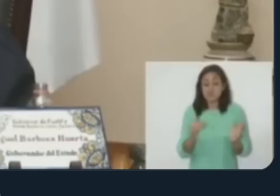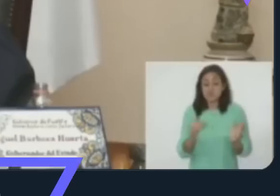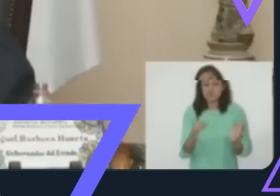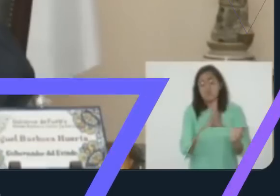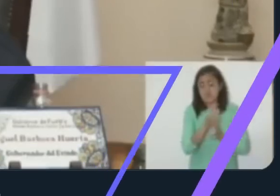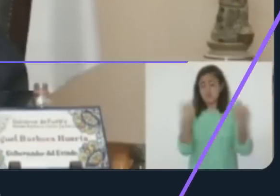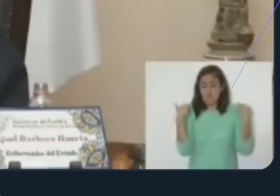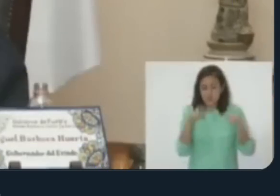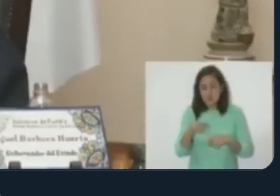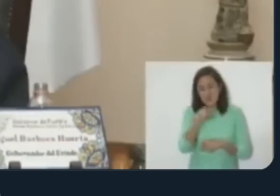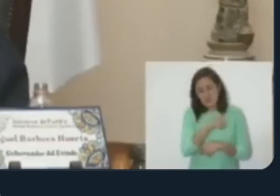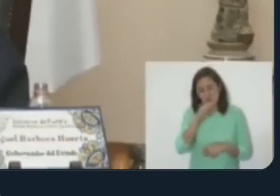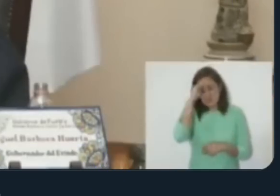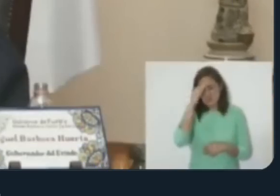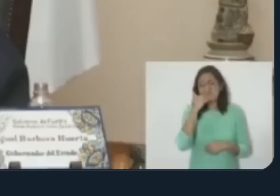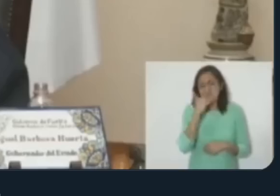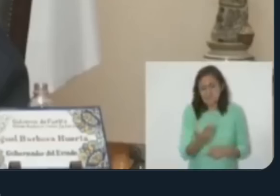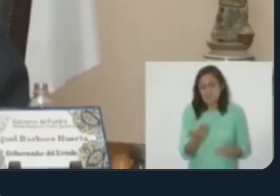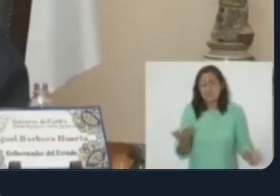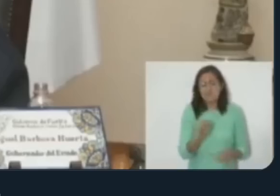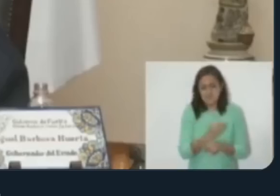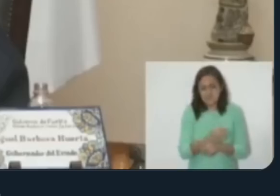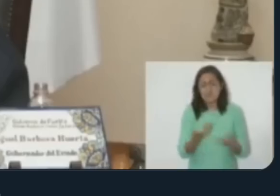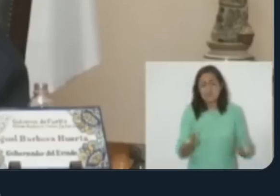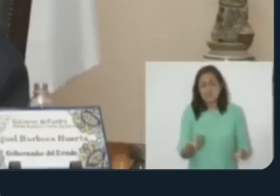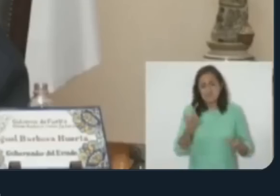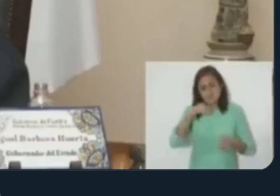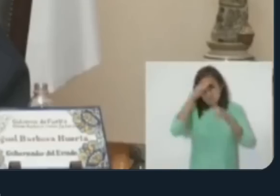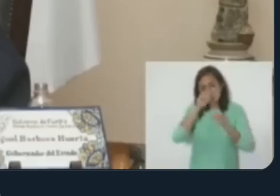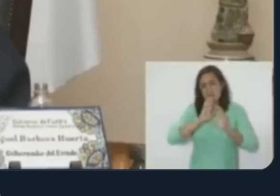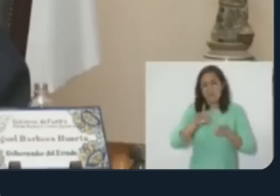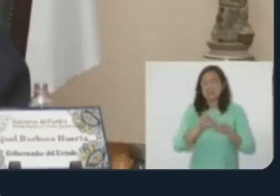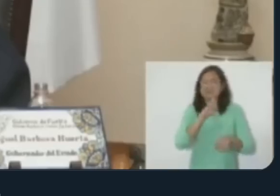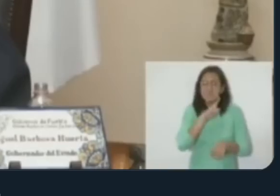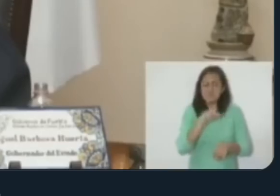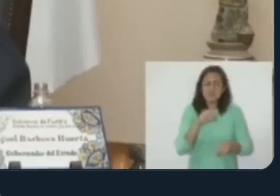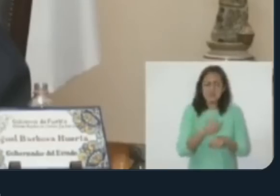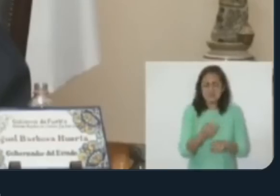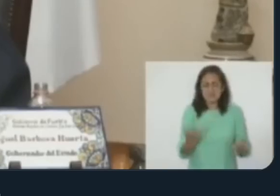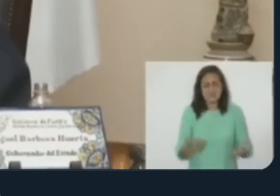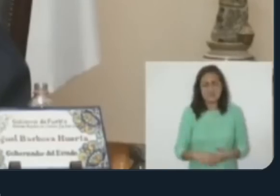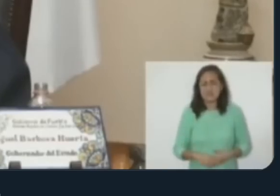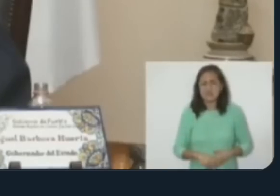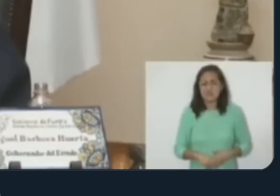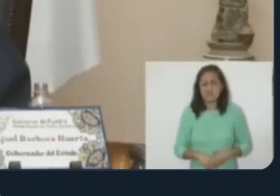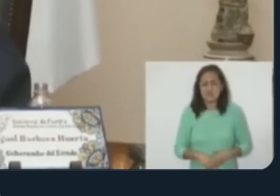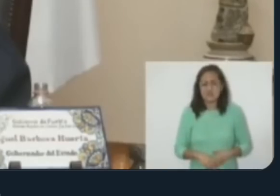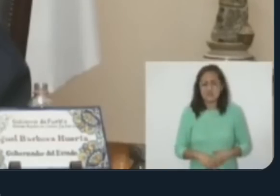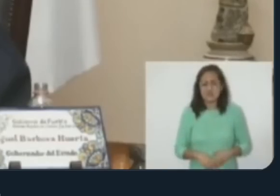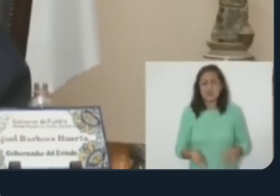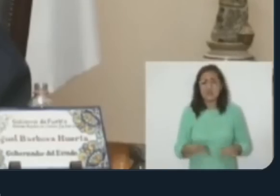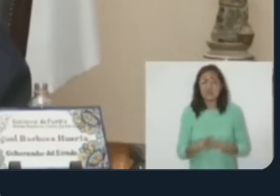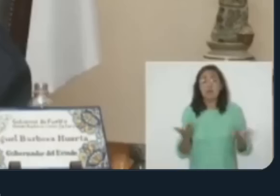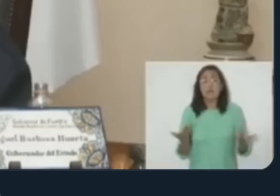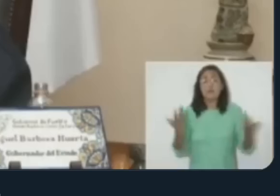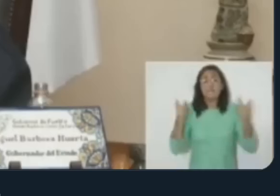los maestros conciencia en sus planteamientos y que se pongan a trabajar. No es brazos caídos,